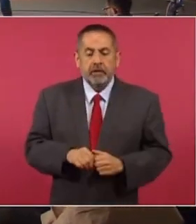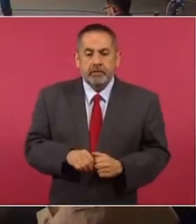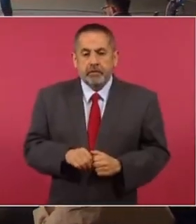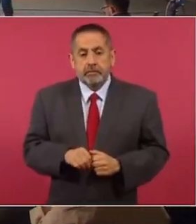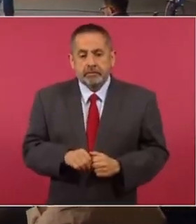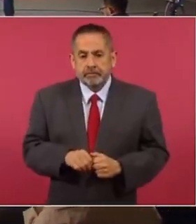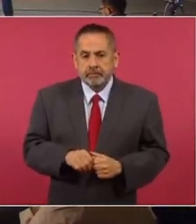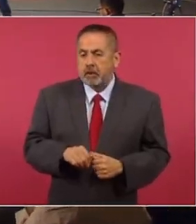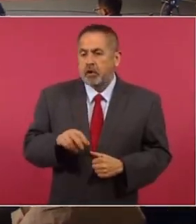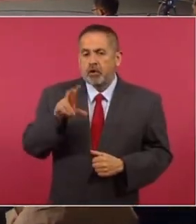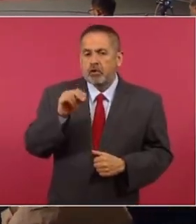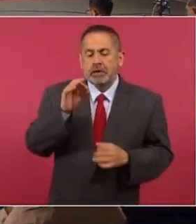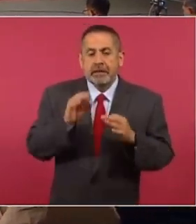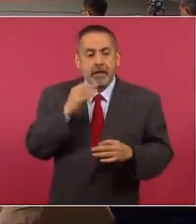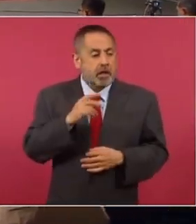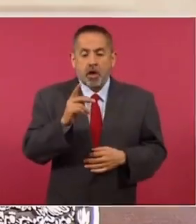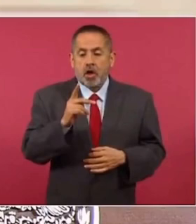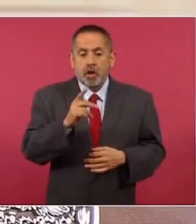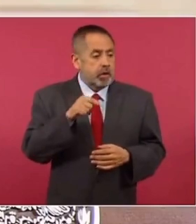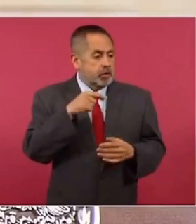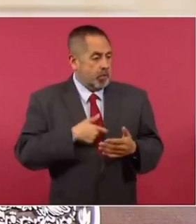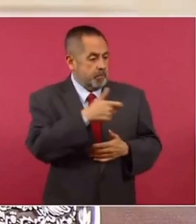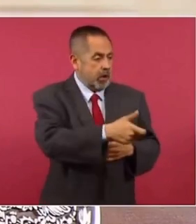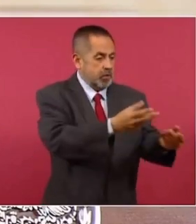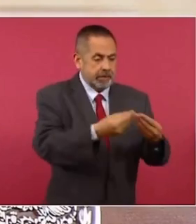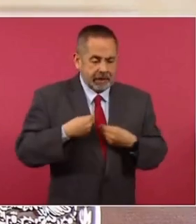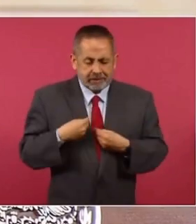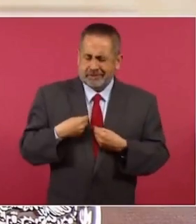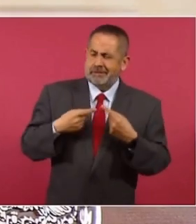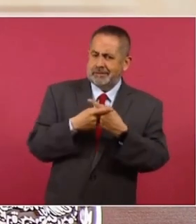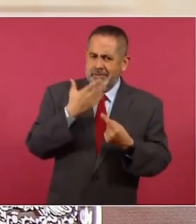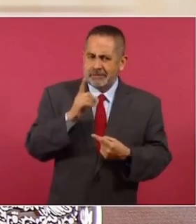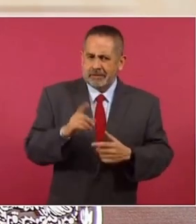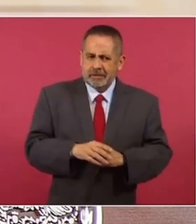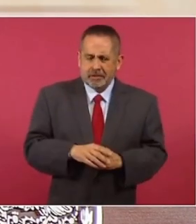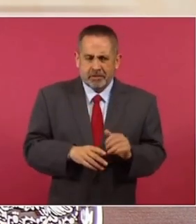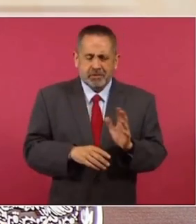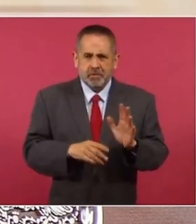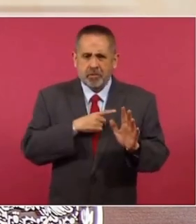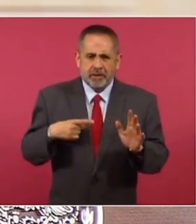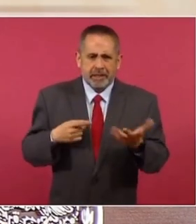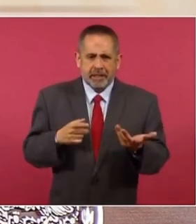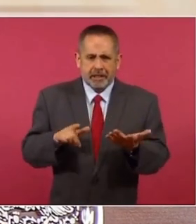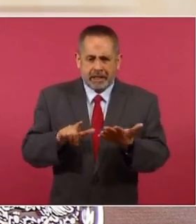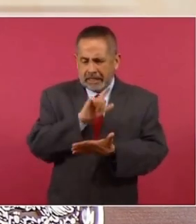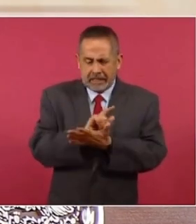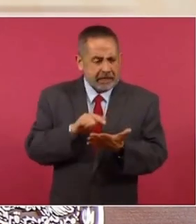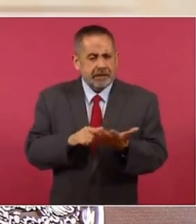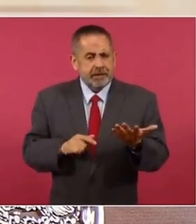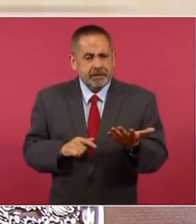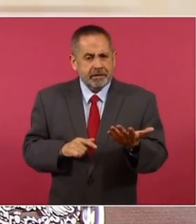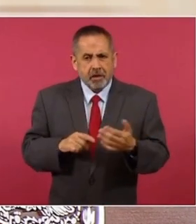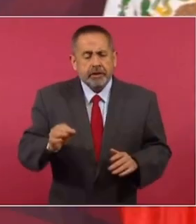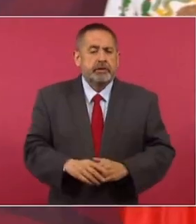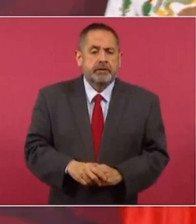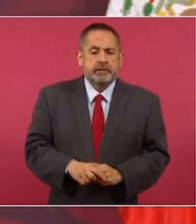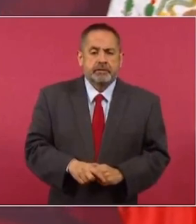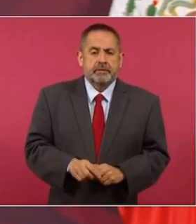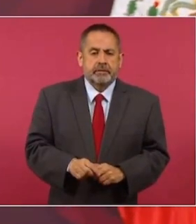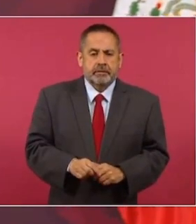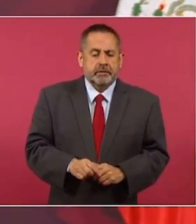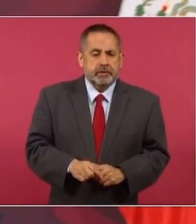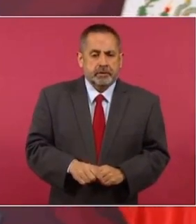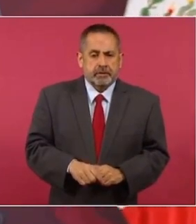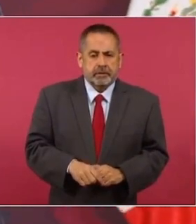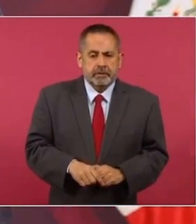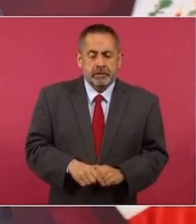ilegal el que haya proveedores en el gobierno. No existe ninguna ley que lo impida. Si